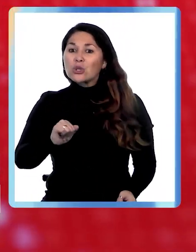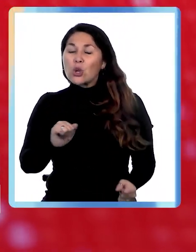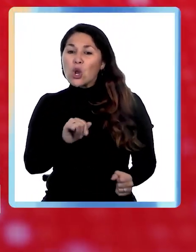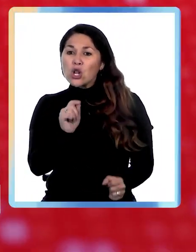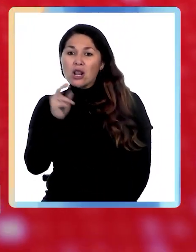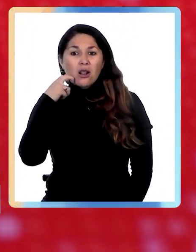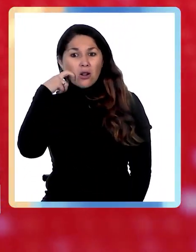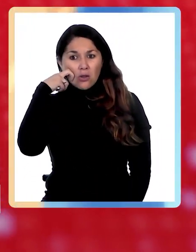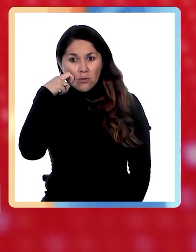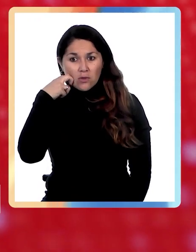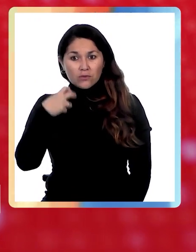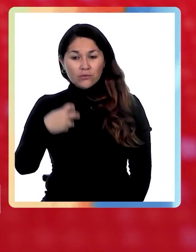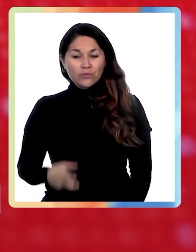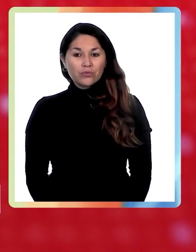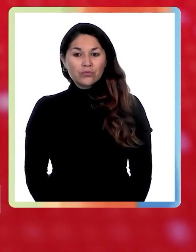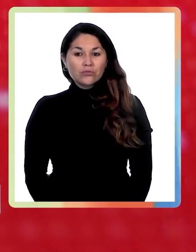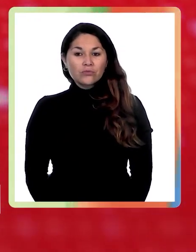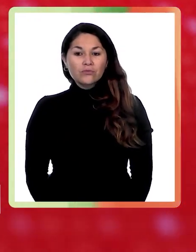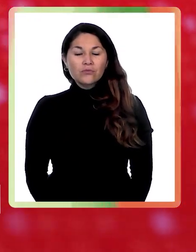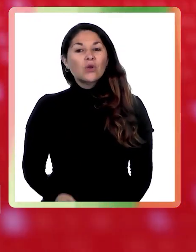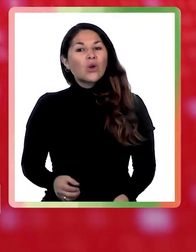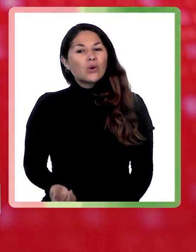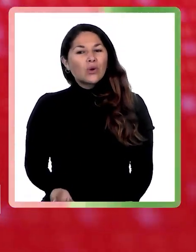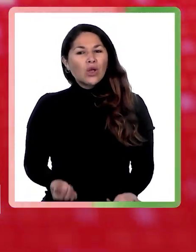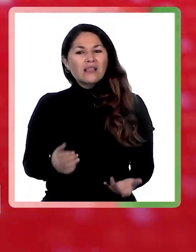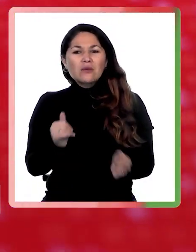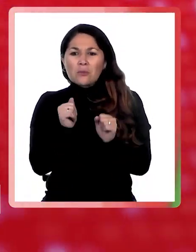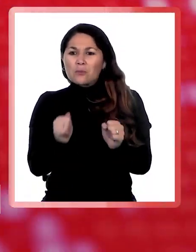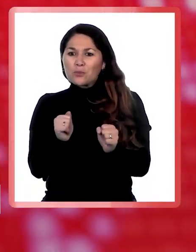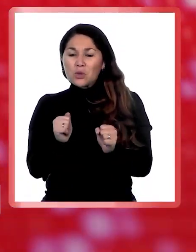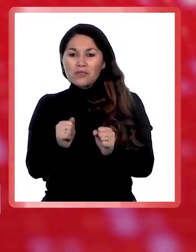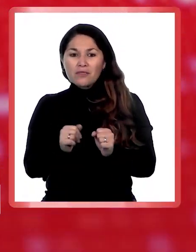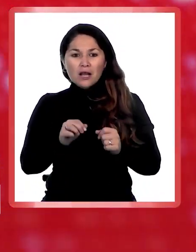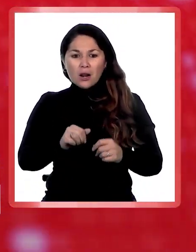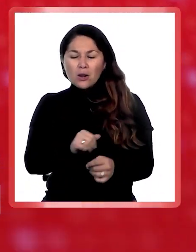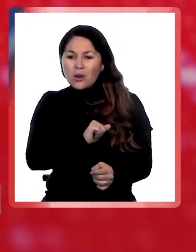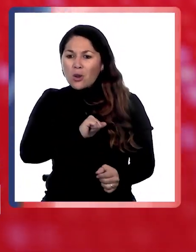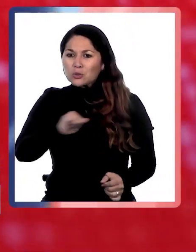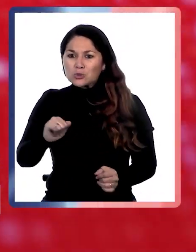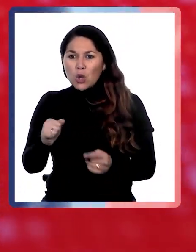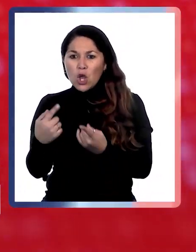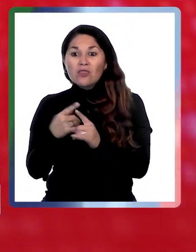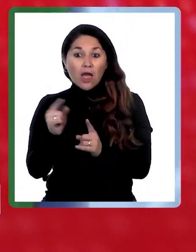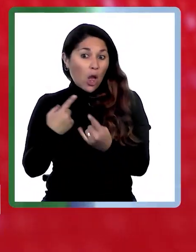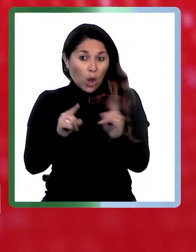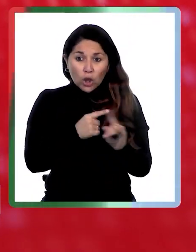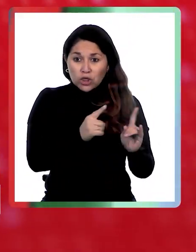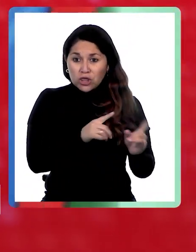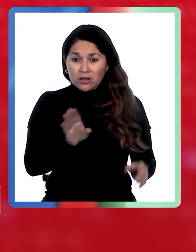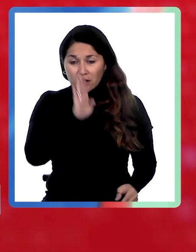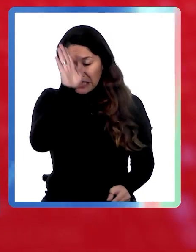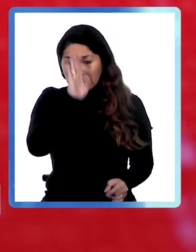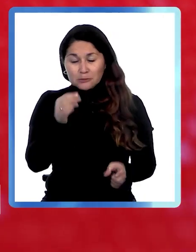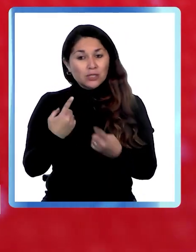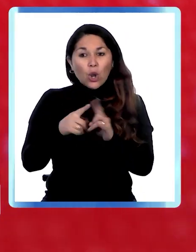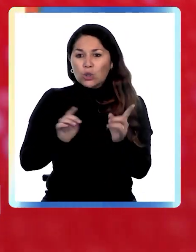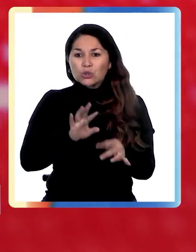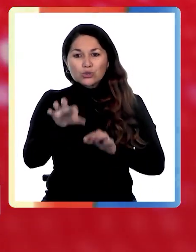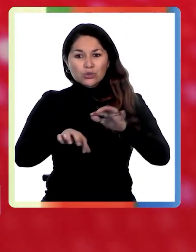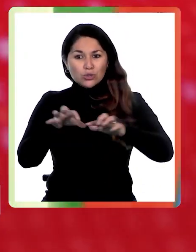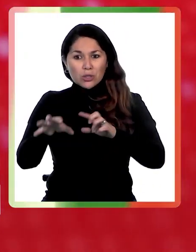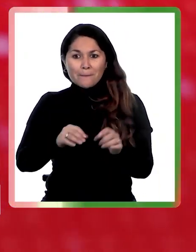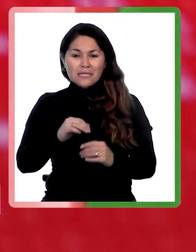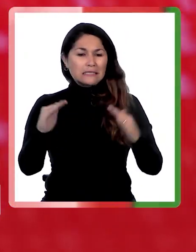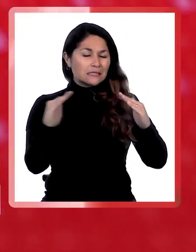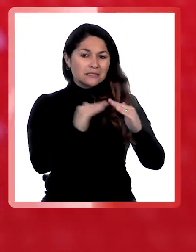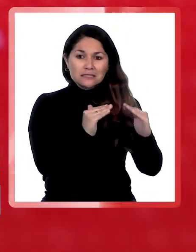en contra de la vida de personas de humanos o que pudieran también atacar animales ya sea de su misma especie eh animales